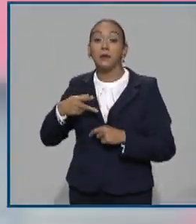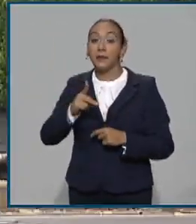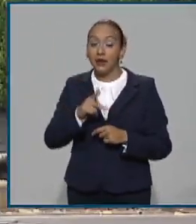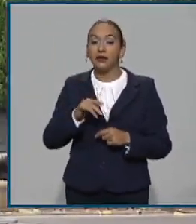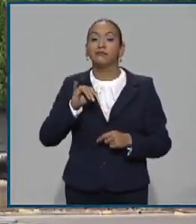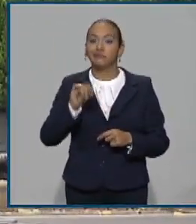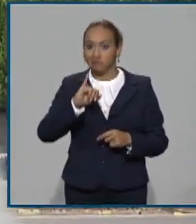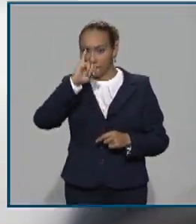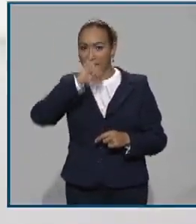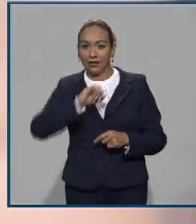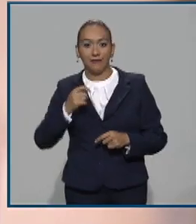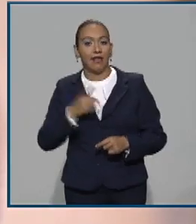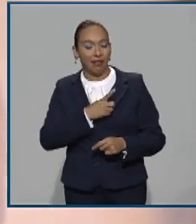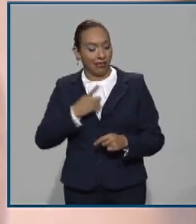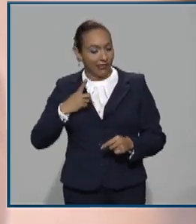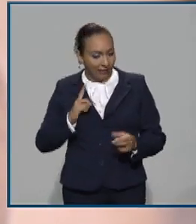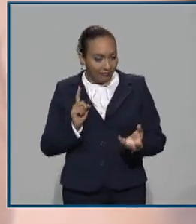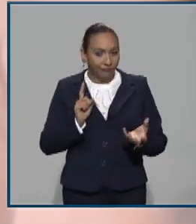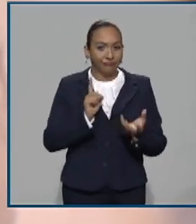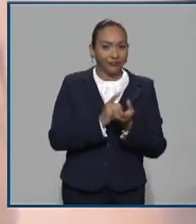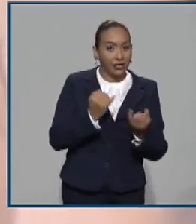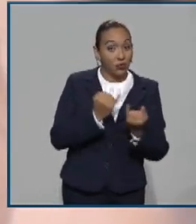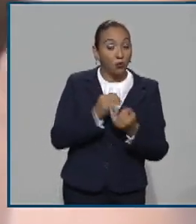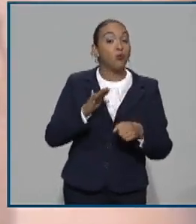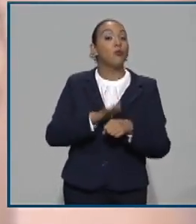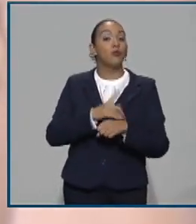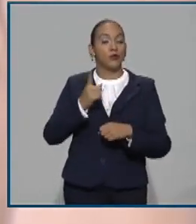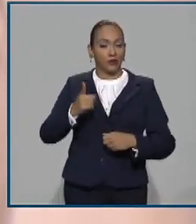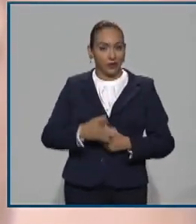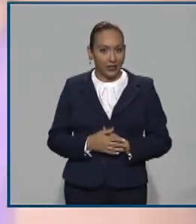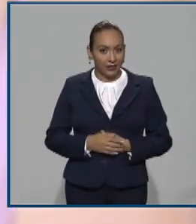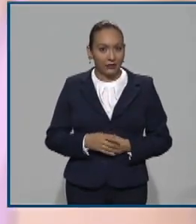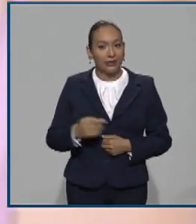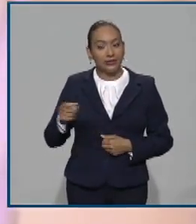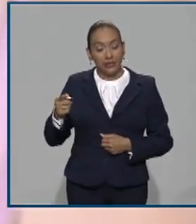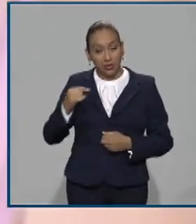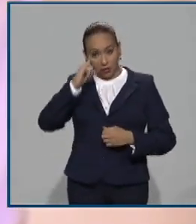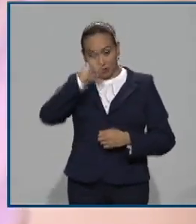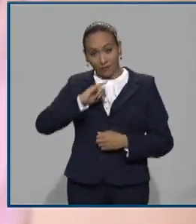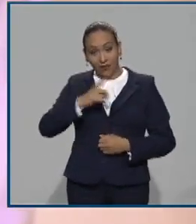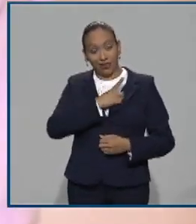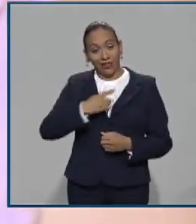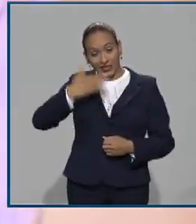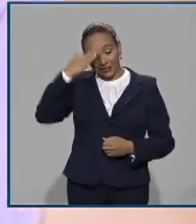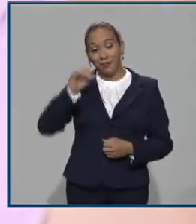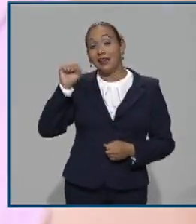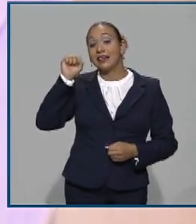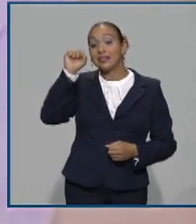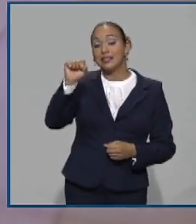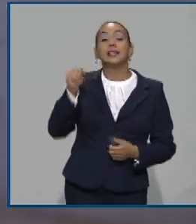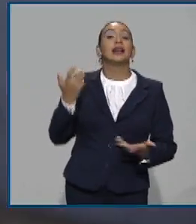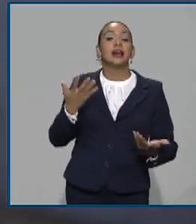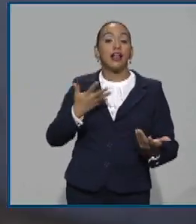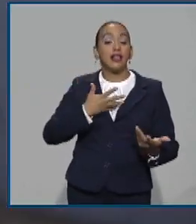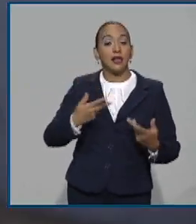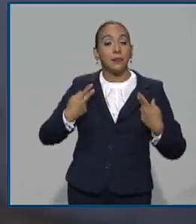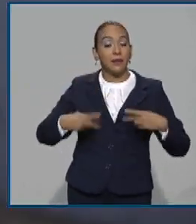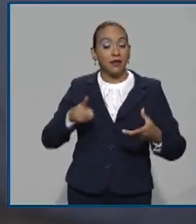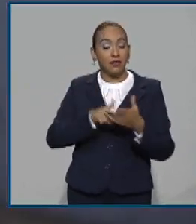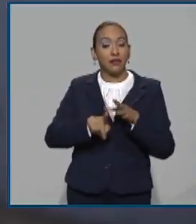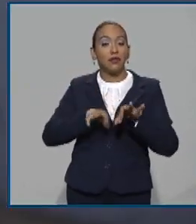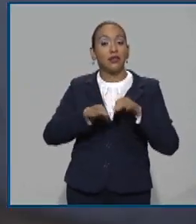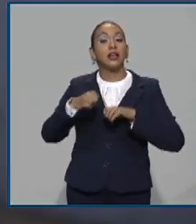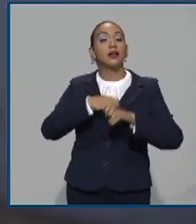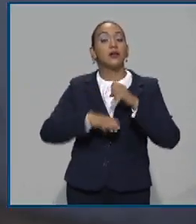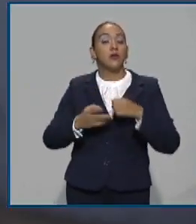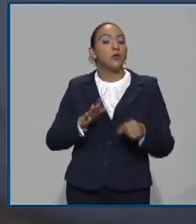genera consecuencias, aún de manera indirecta, ya que debe tener conocimiento del sindicato que tiene la mayoría de sus trabajadores